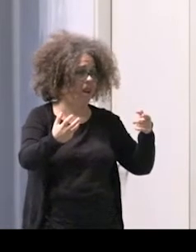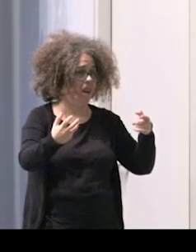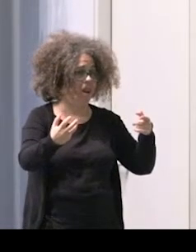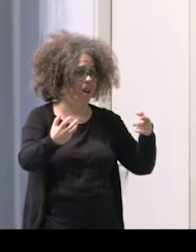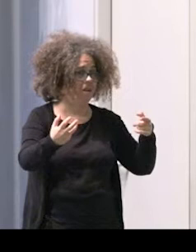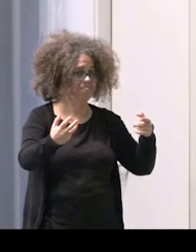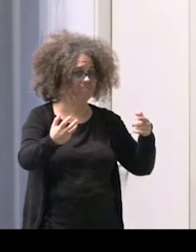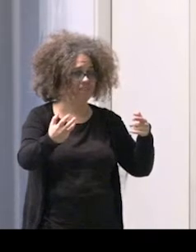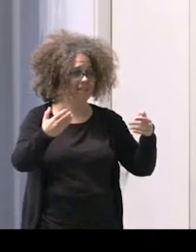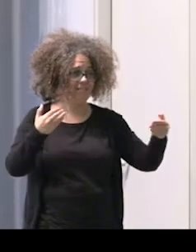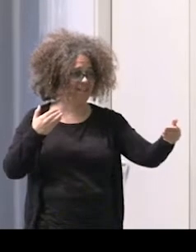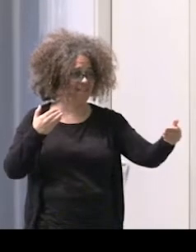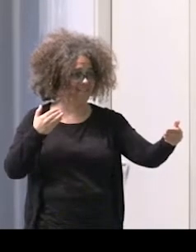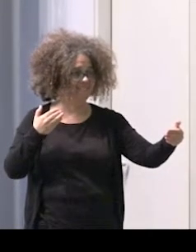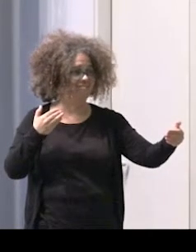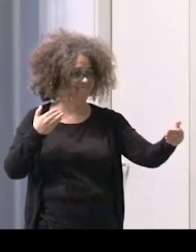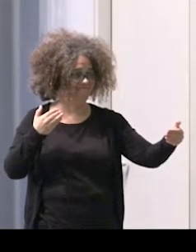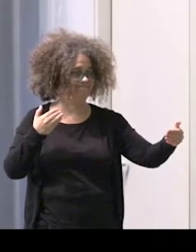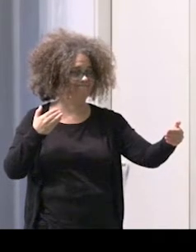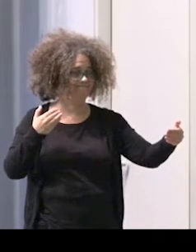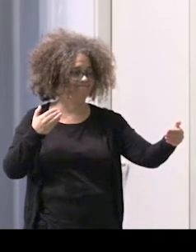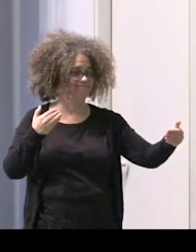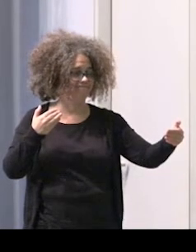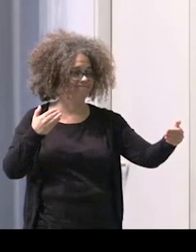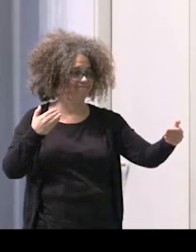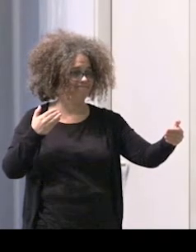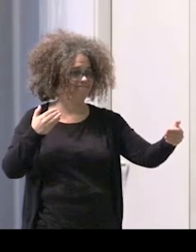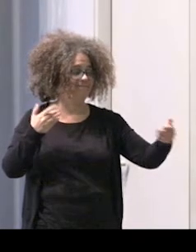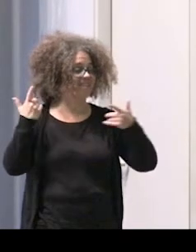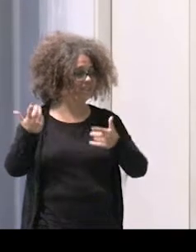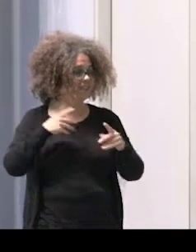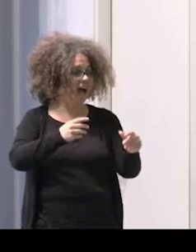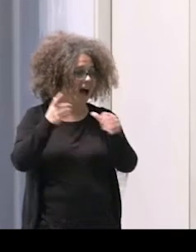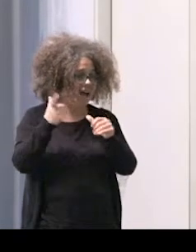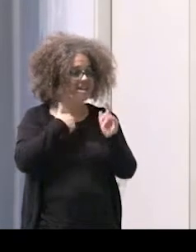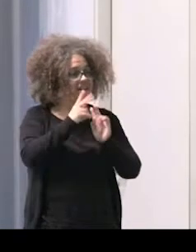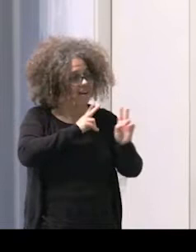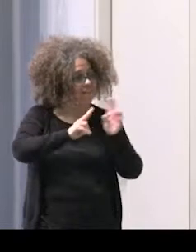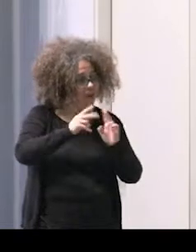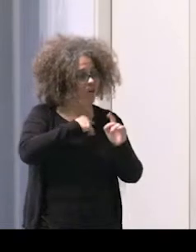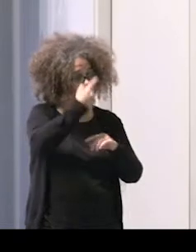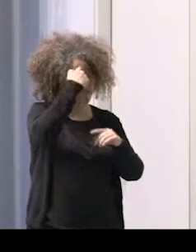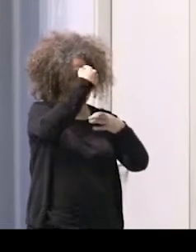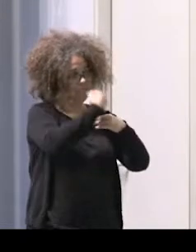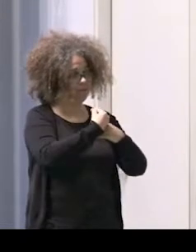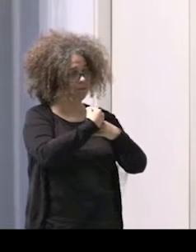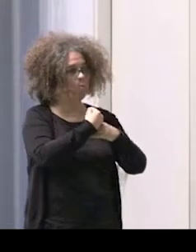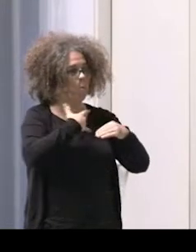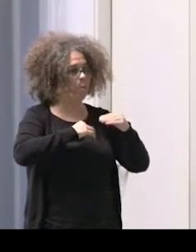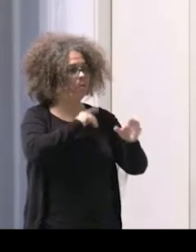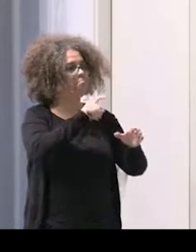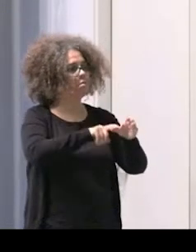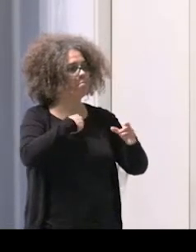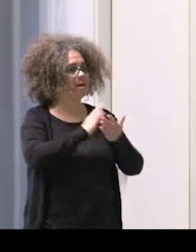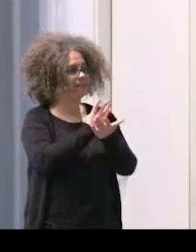Y, como ven aquí, este trabajo de Kim et al. Sugiere que el reflejo olivococlear podría estar implicado en mejorar esta separación